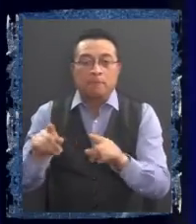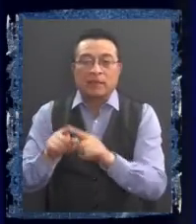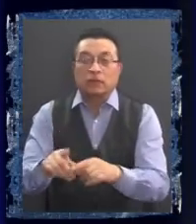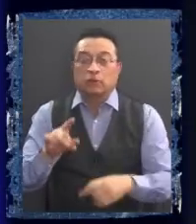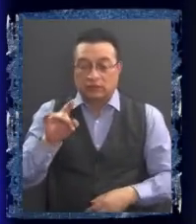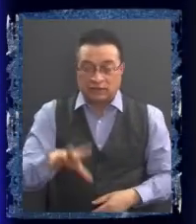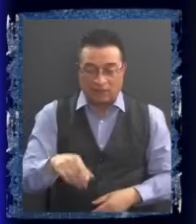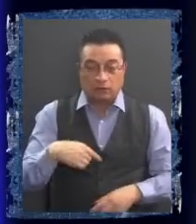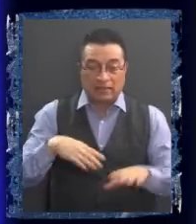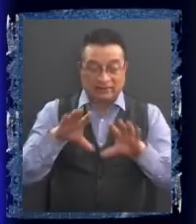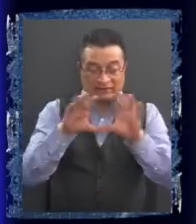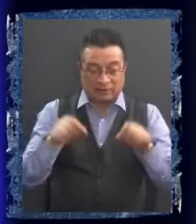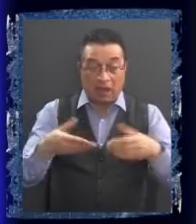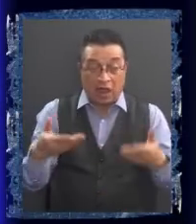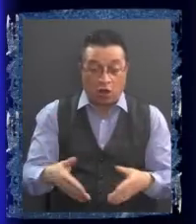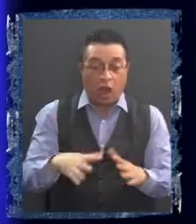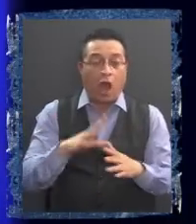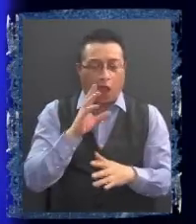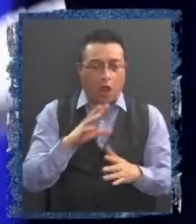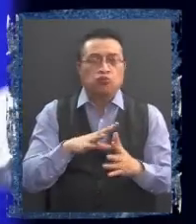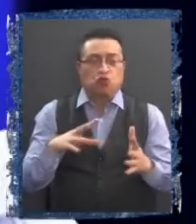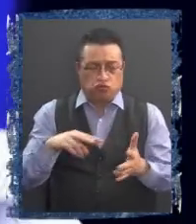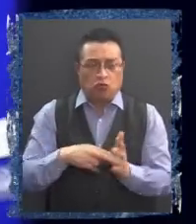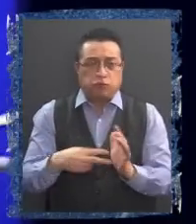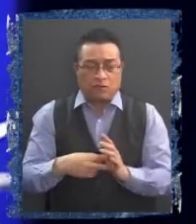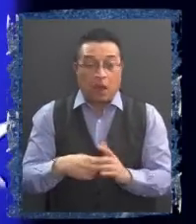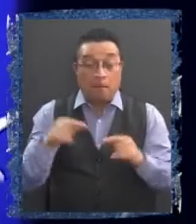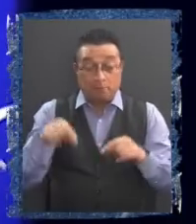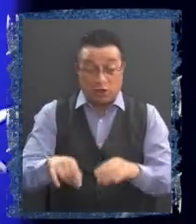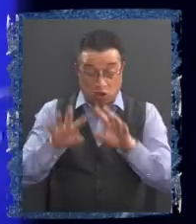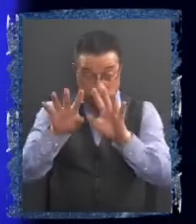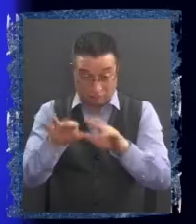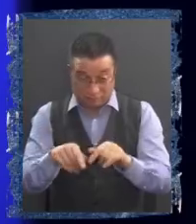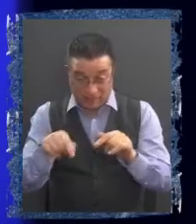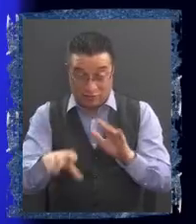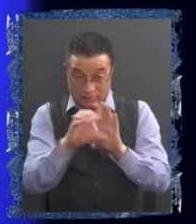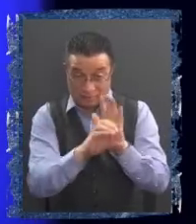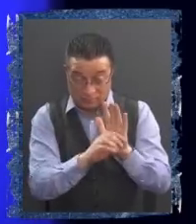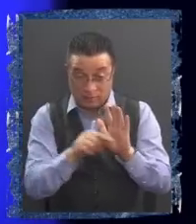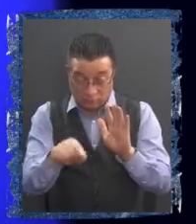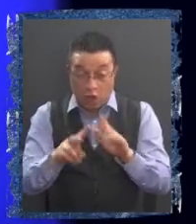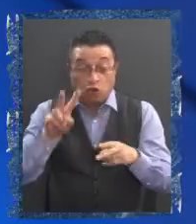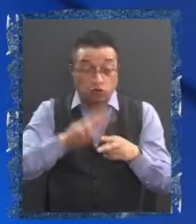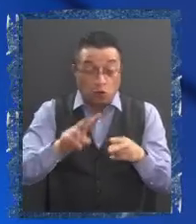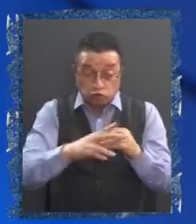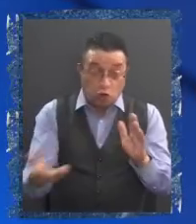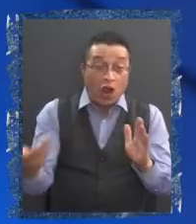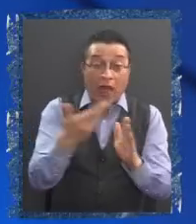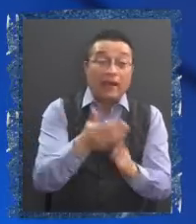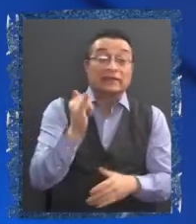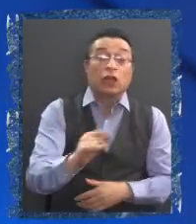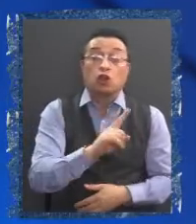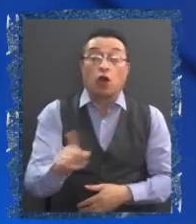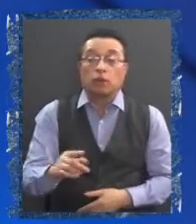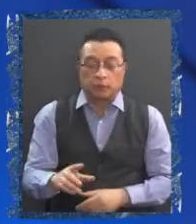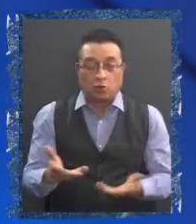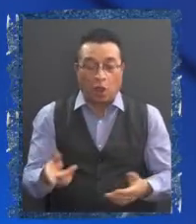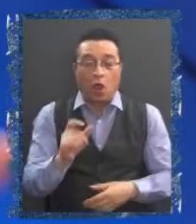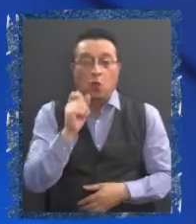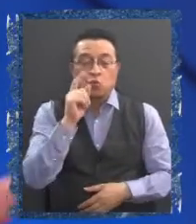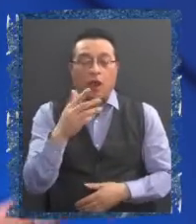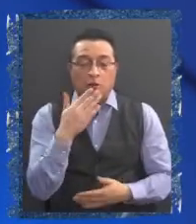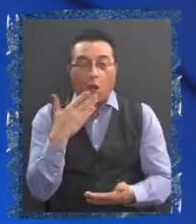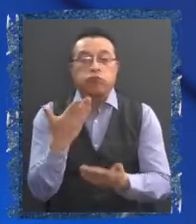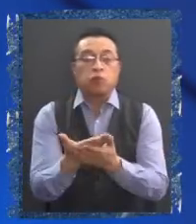actual tiene muchos problemas. La pregunta es si este texto constitucional los va a solucionar o no. Bueno, ¿cuál era la propuesta entonces de la